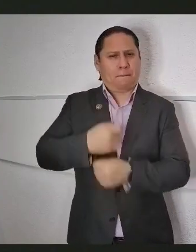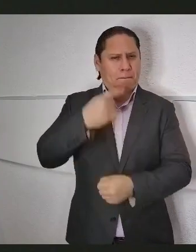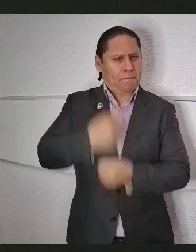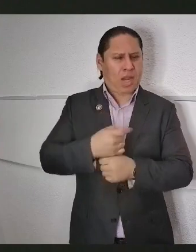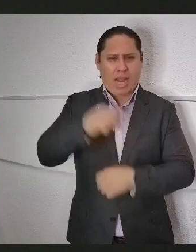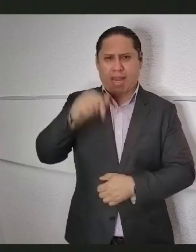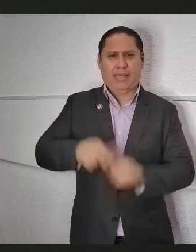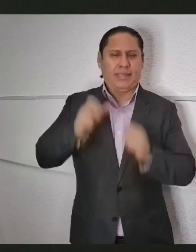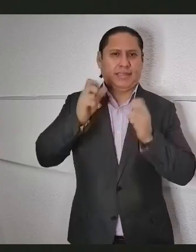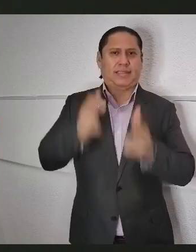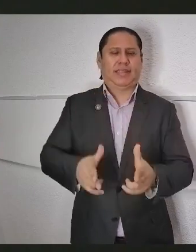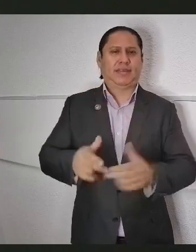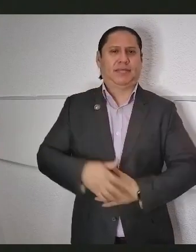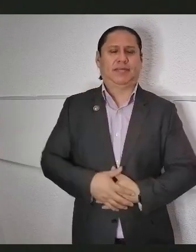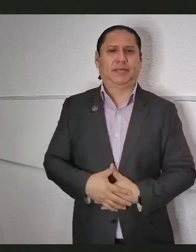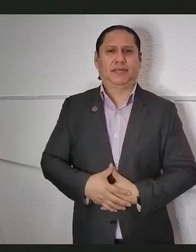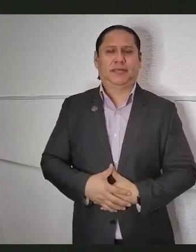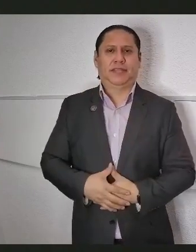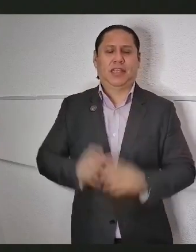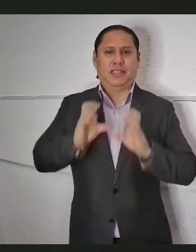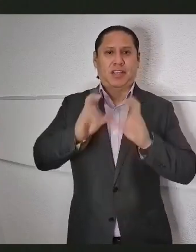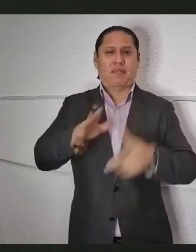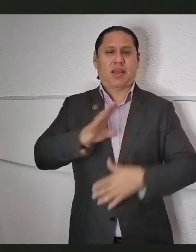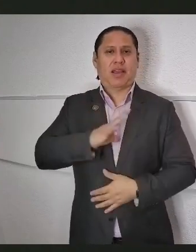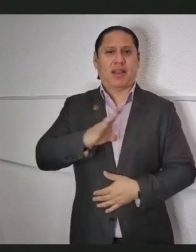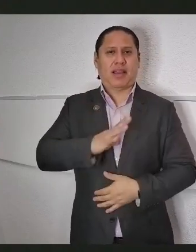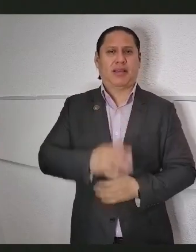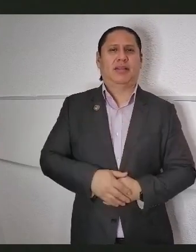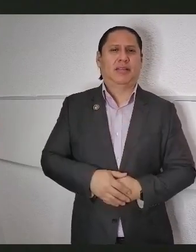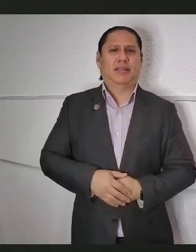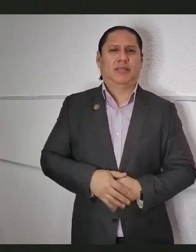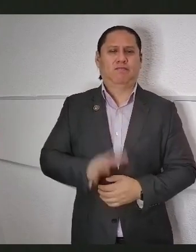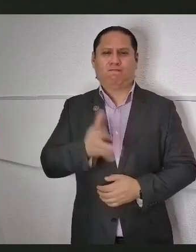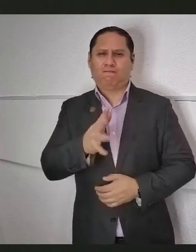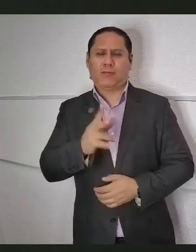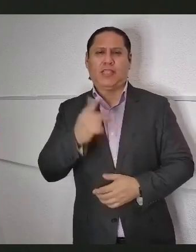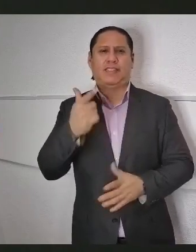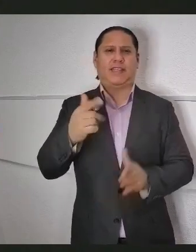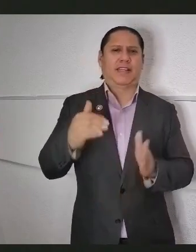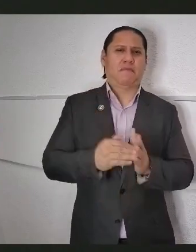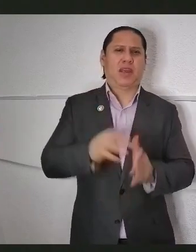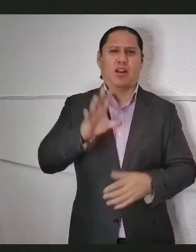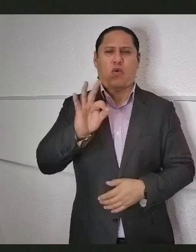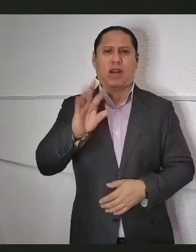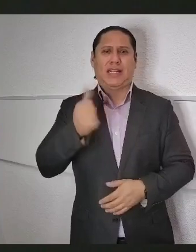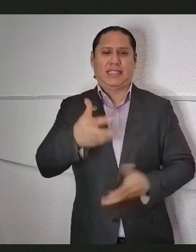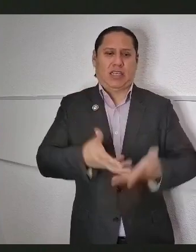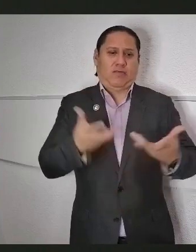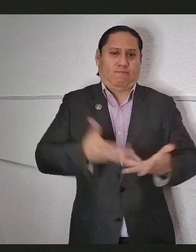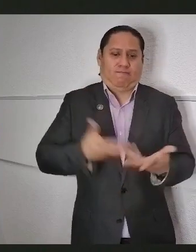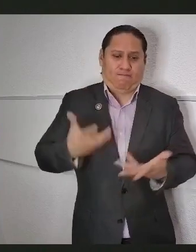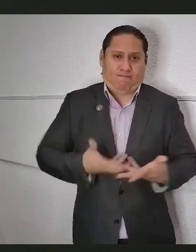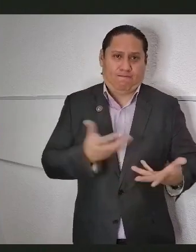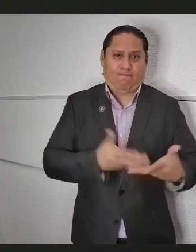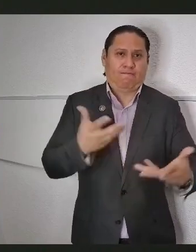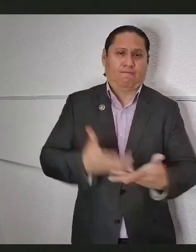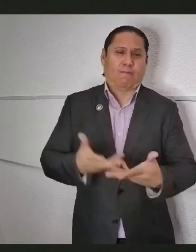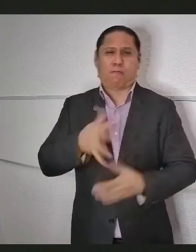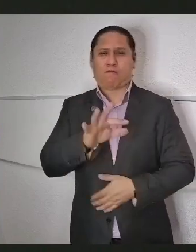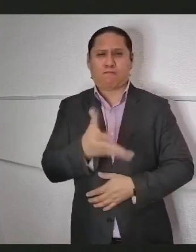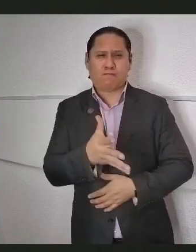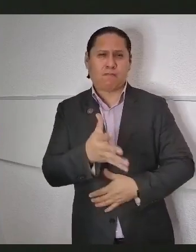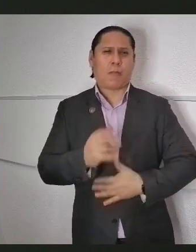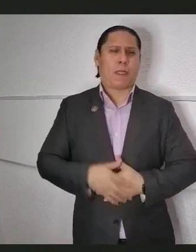Chiapas. Chiapas cuenta con cerca de 7,046,000 terrenos que conforman